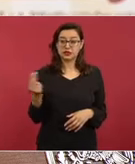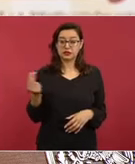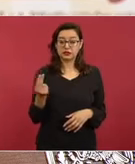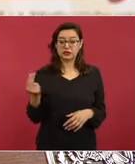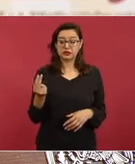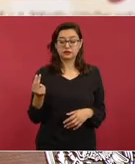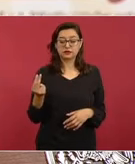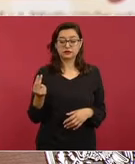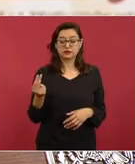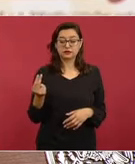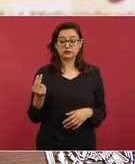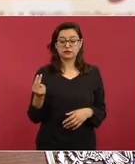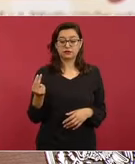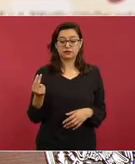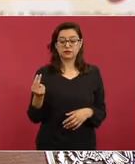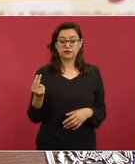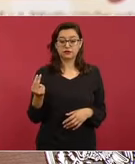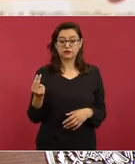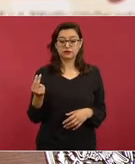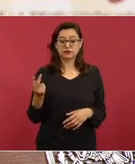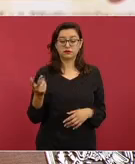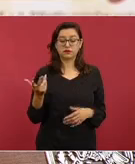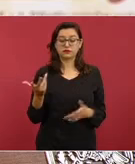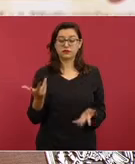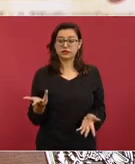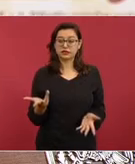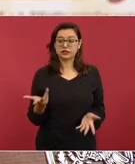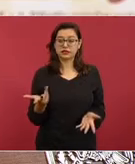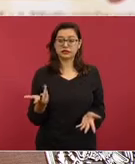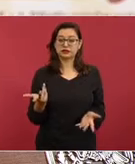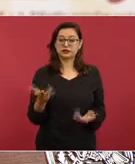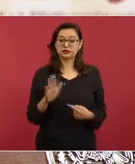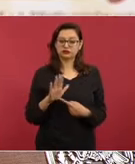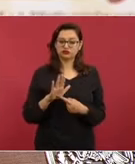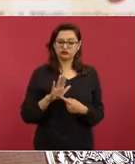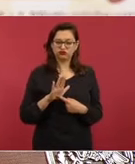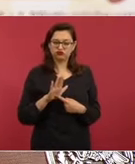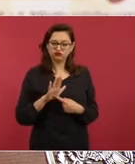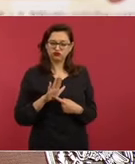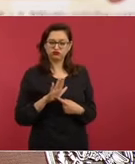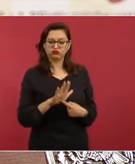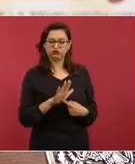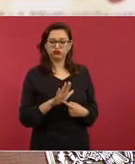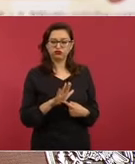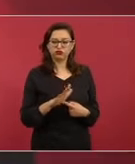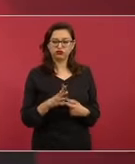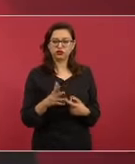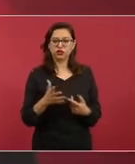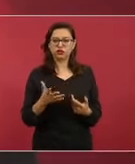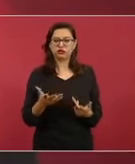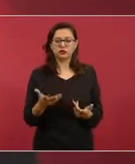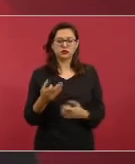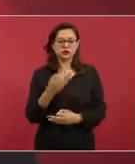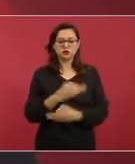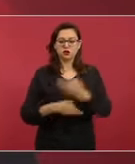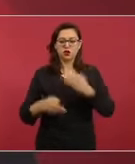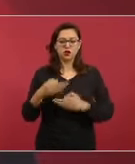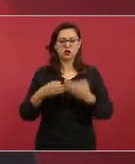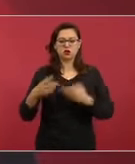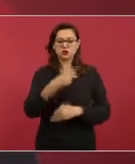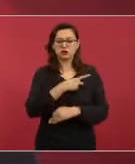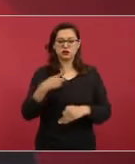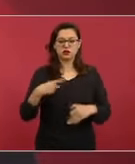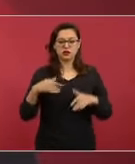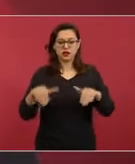se ponga el ejemplo de imparcialidad, porque